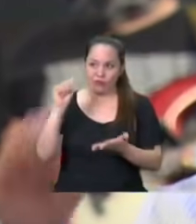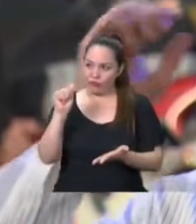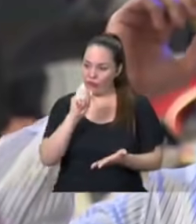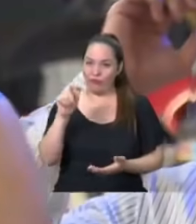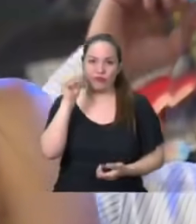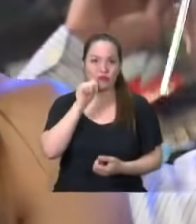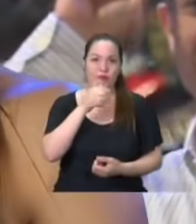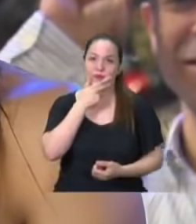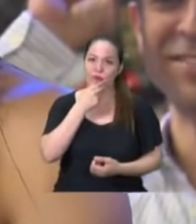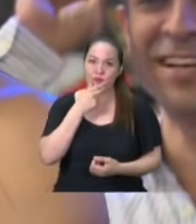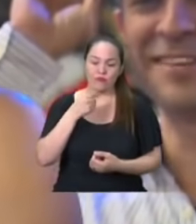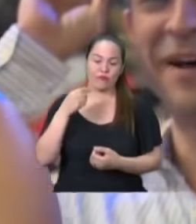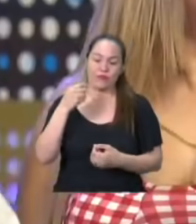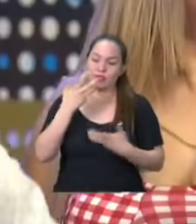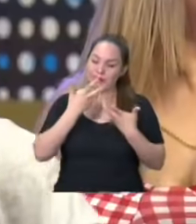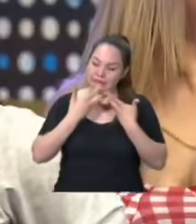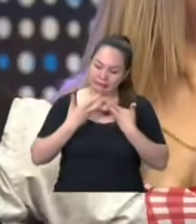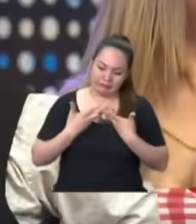cierto, Chávez!